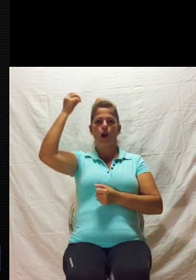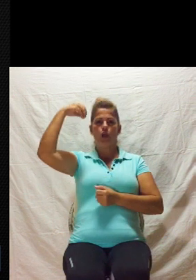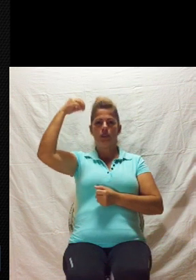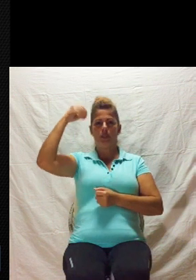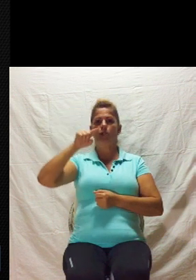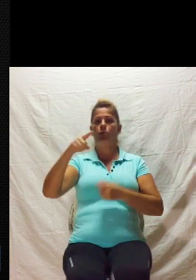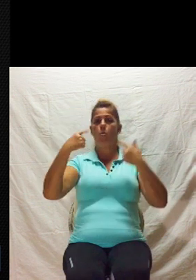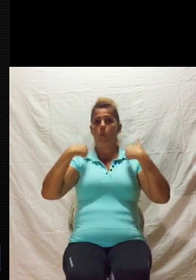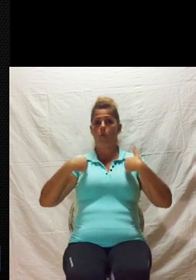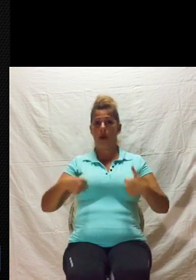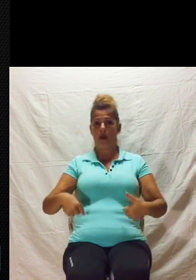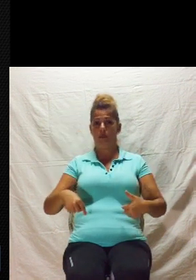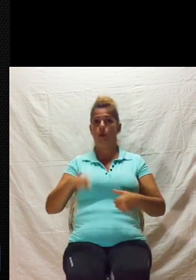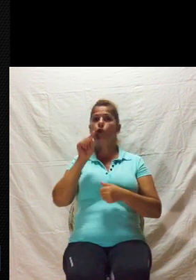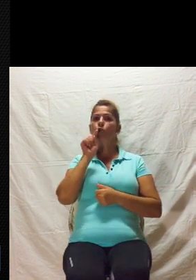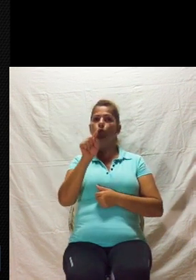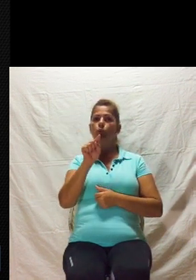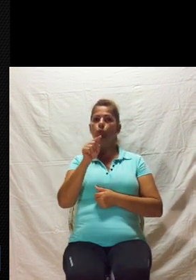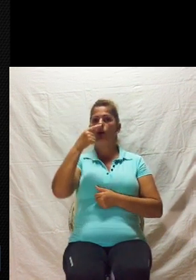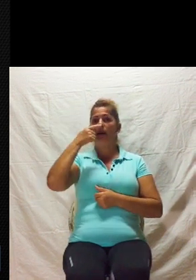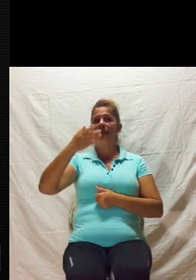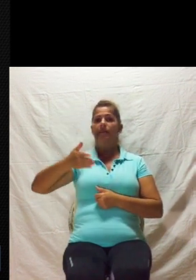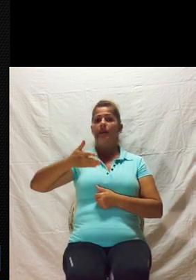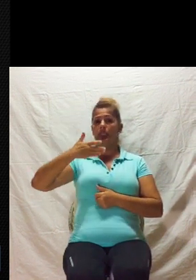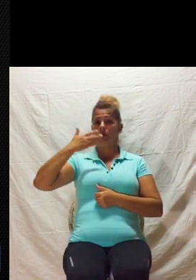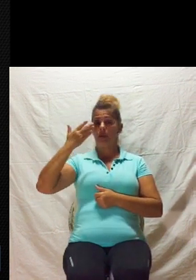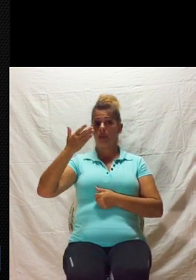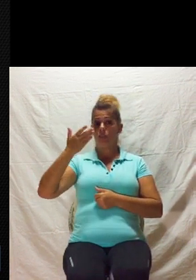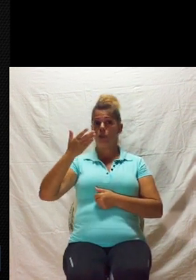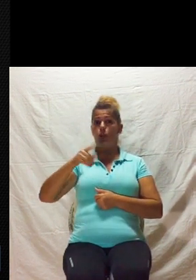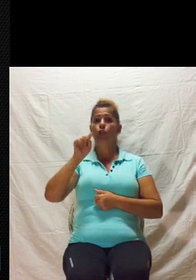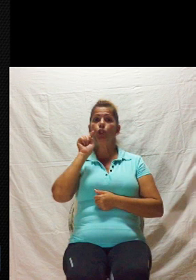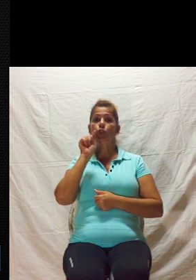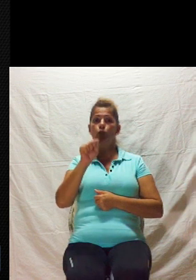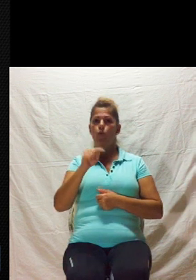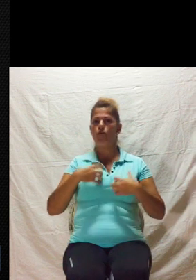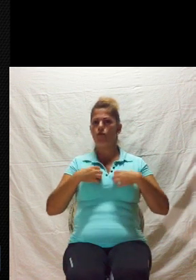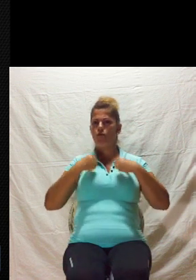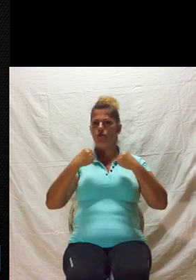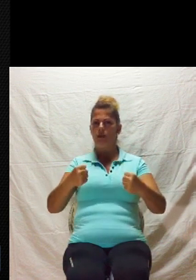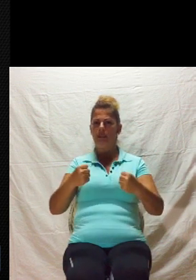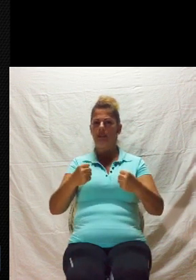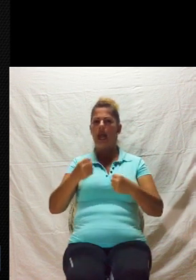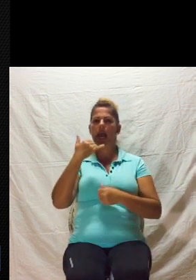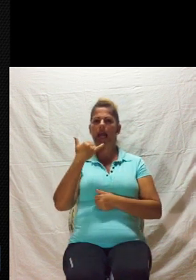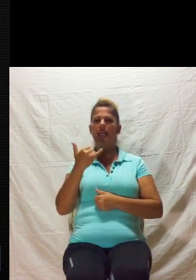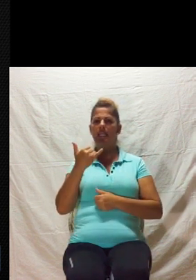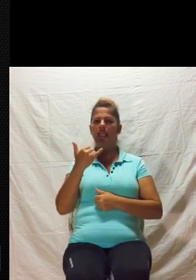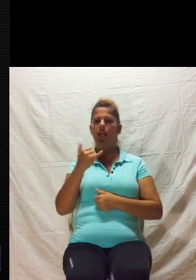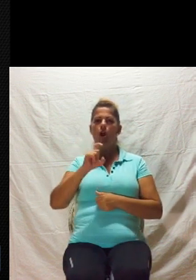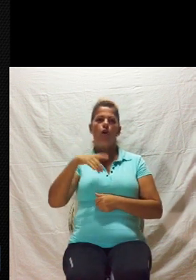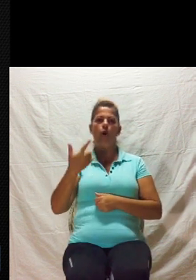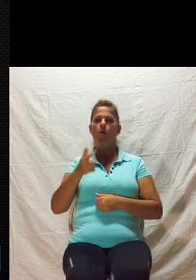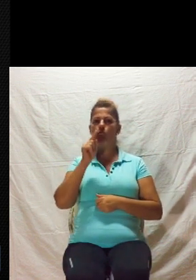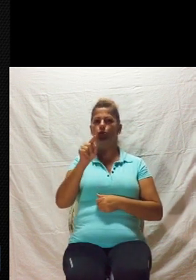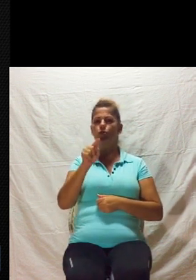tomes conciencia de tu cuerpo, de tu estado, de tu respiración, de tus resistencias